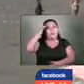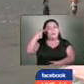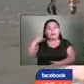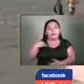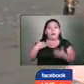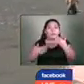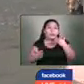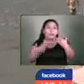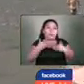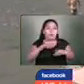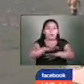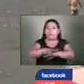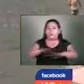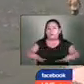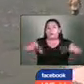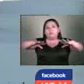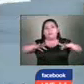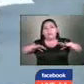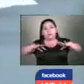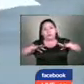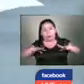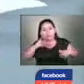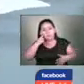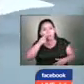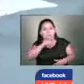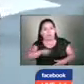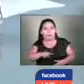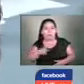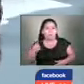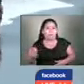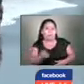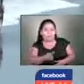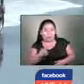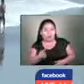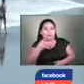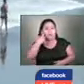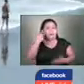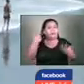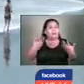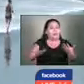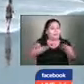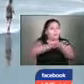el cierre de la semana de vacaciones y la reducción de presencia de turistas, han comenzado